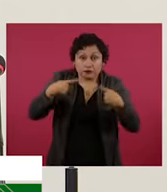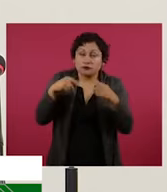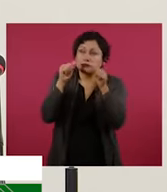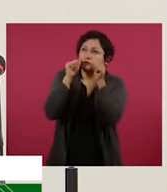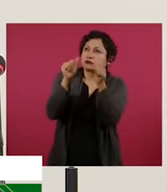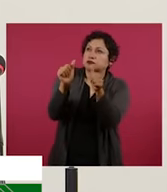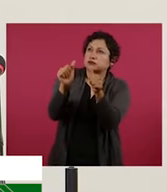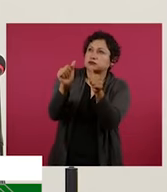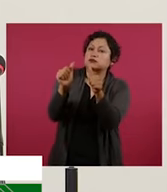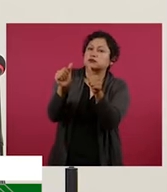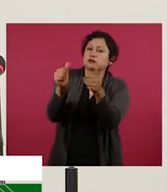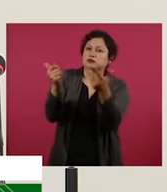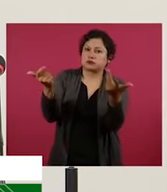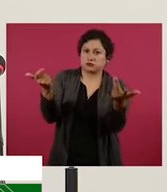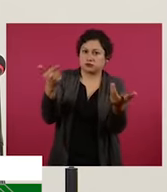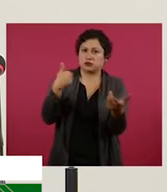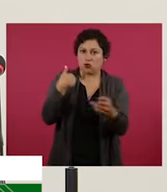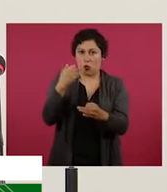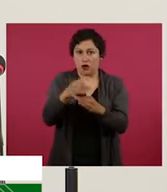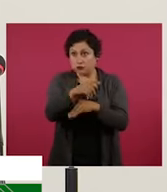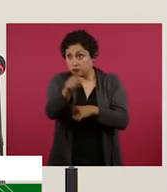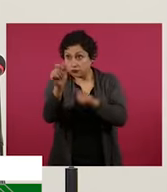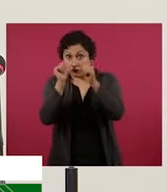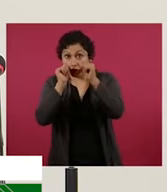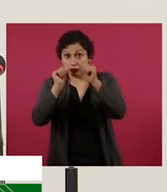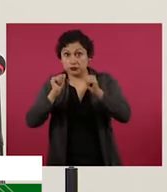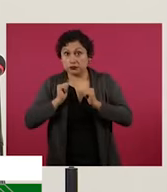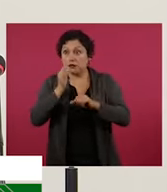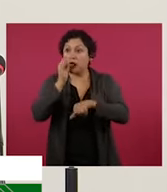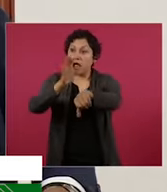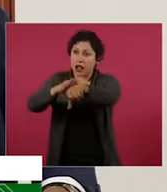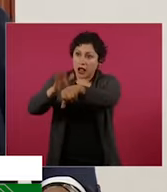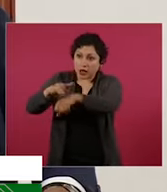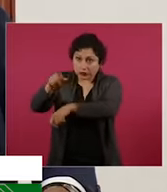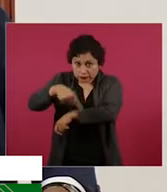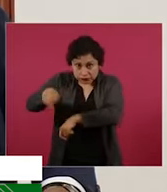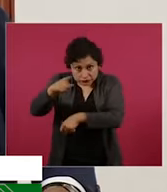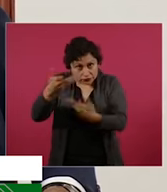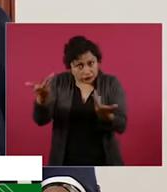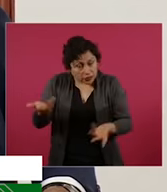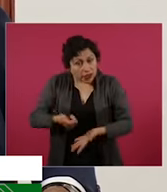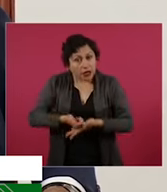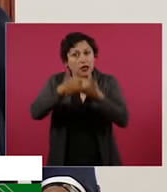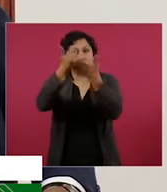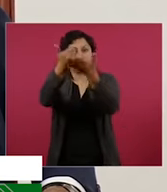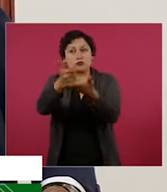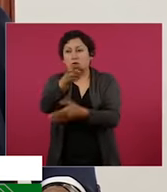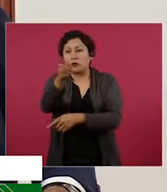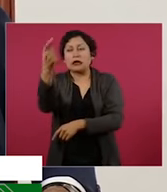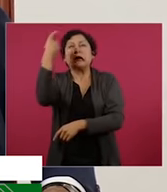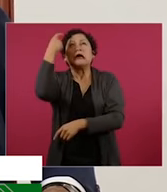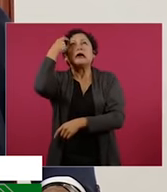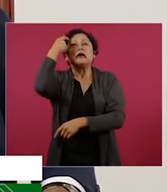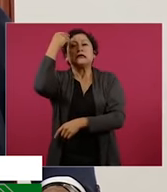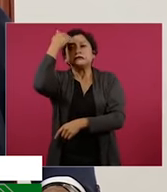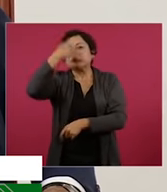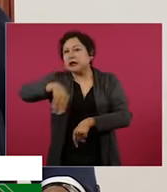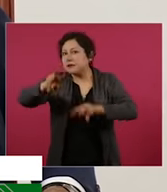a cambio de protección o recompensa. Ayuden si tienen conocimiento de lo que estamos